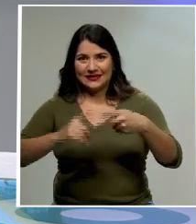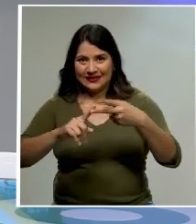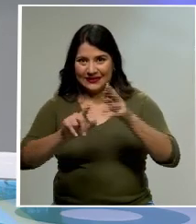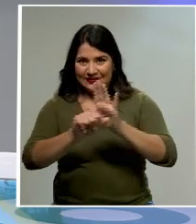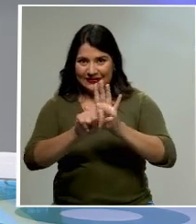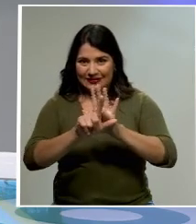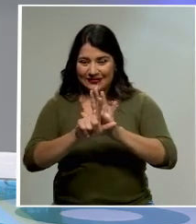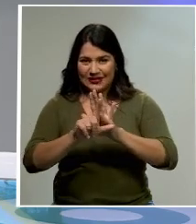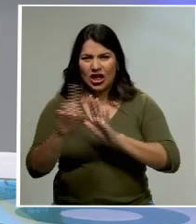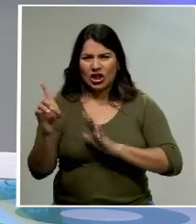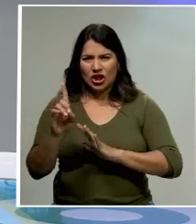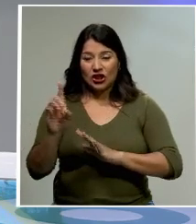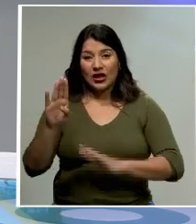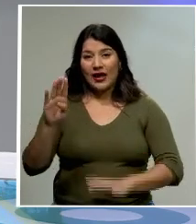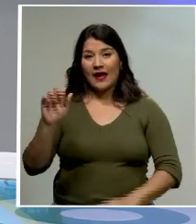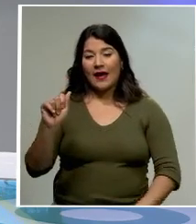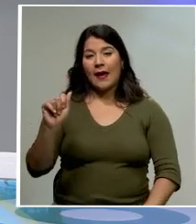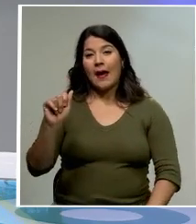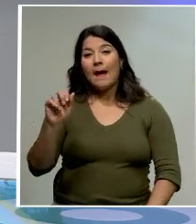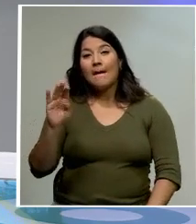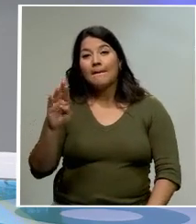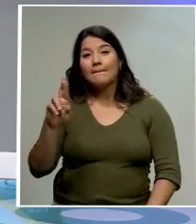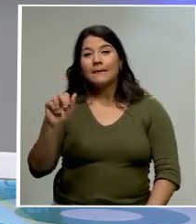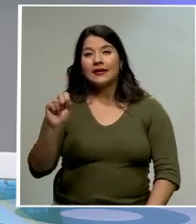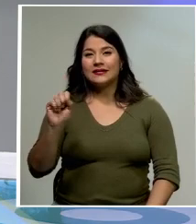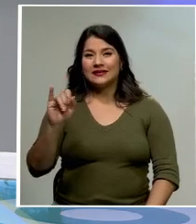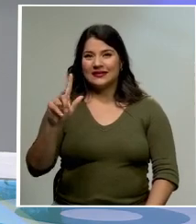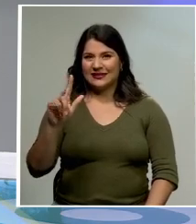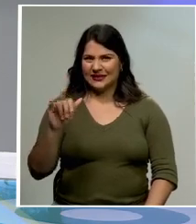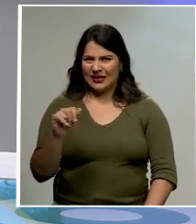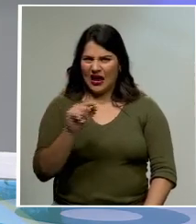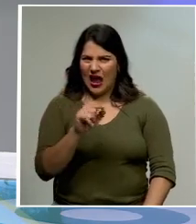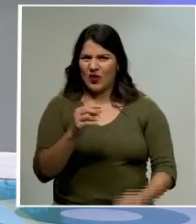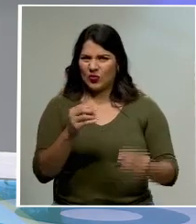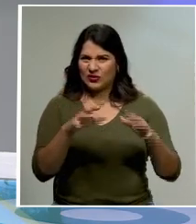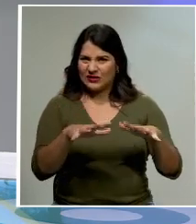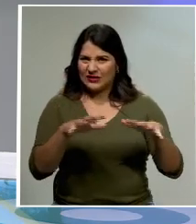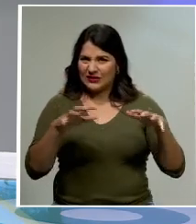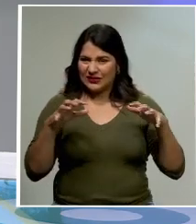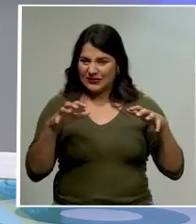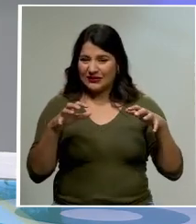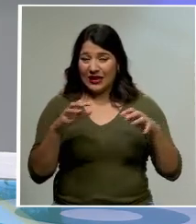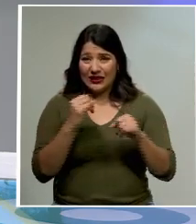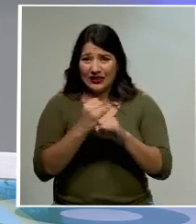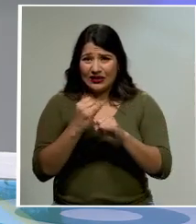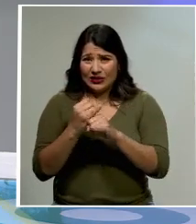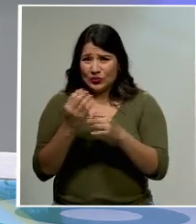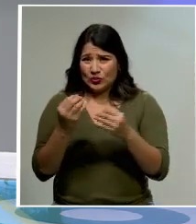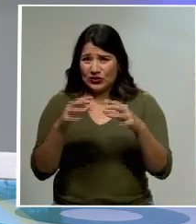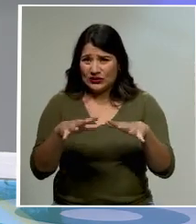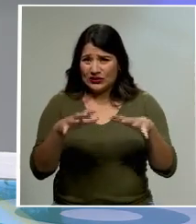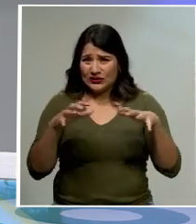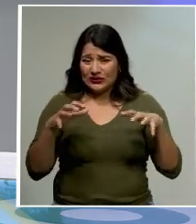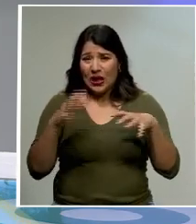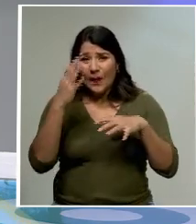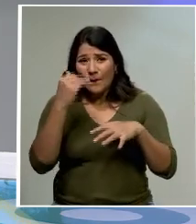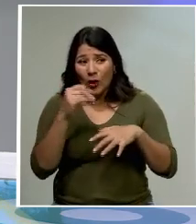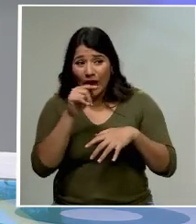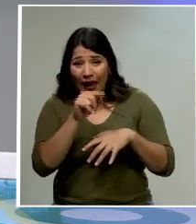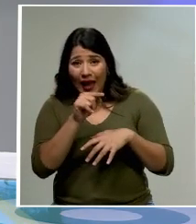Brasilia, en medio de un clima de tensiones institucionales por sus